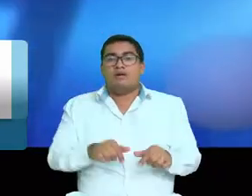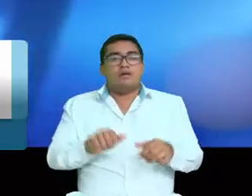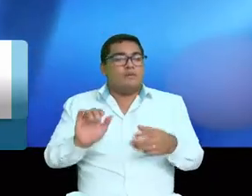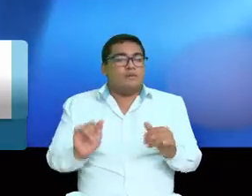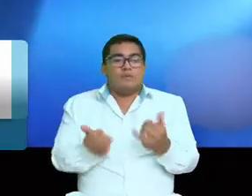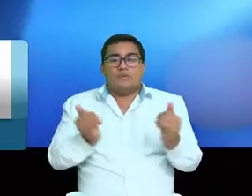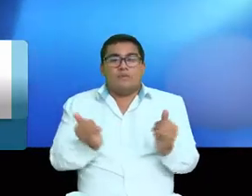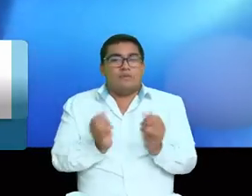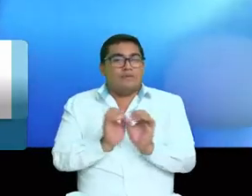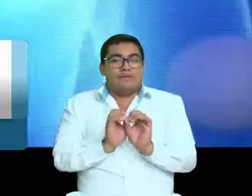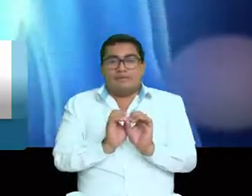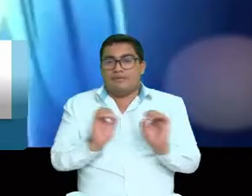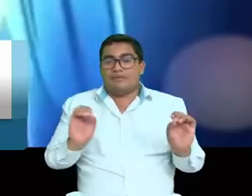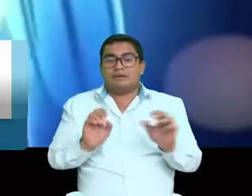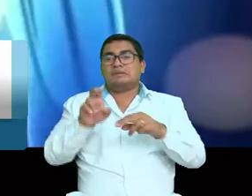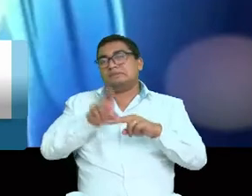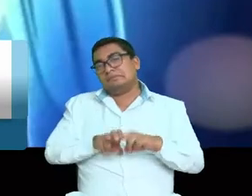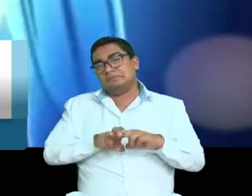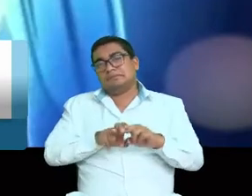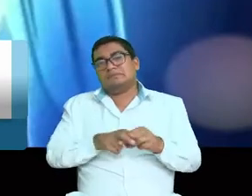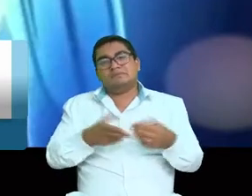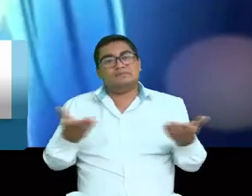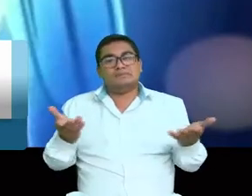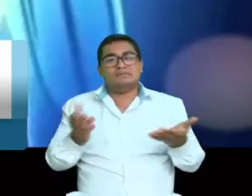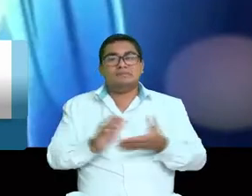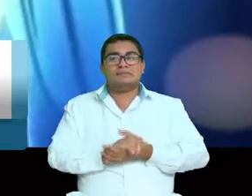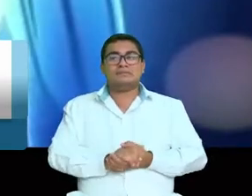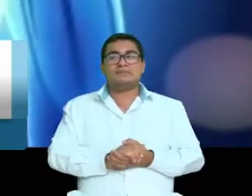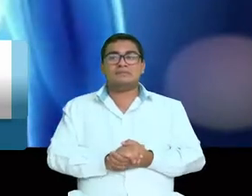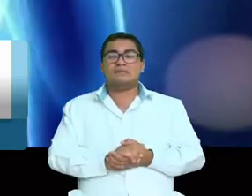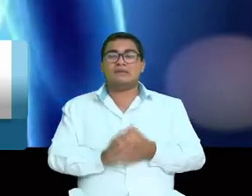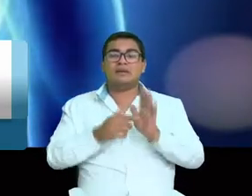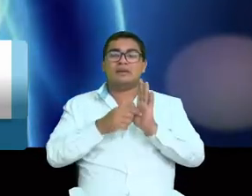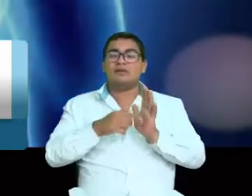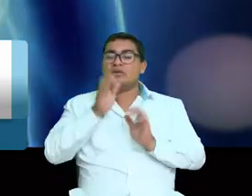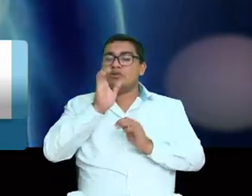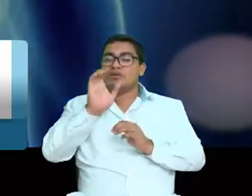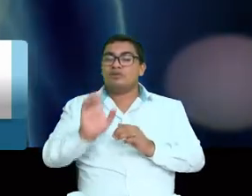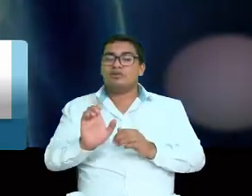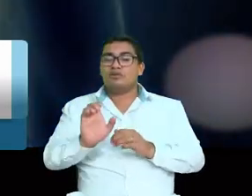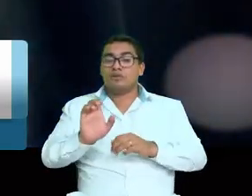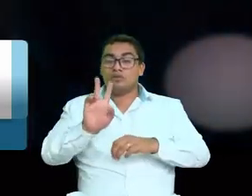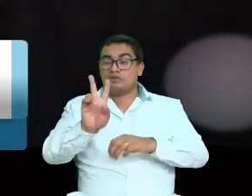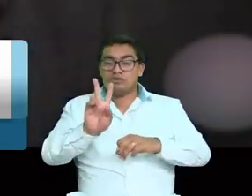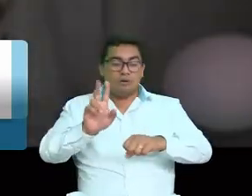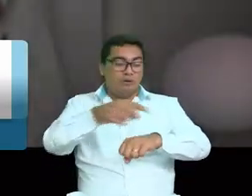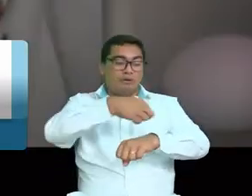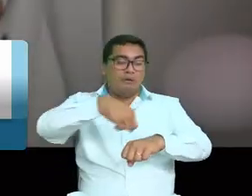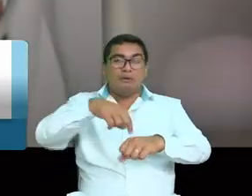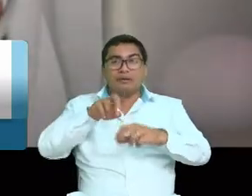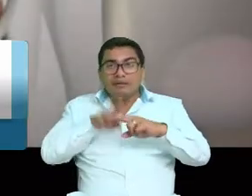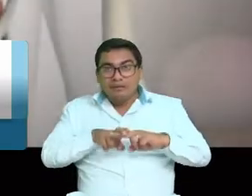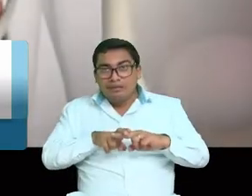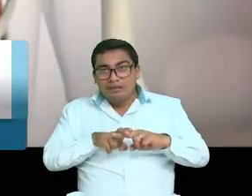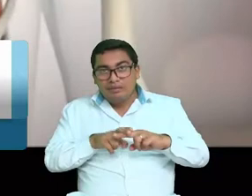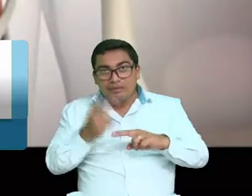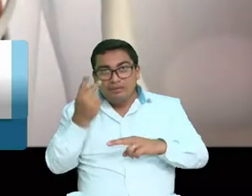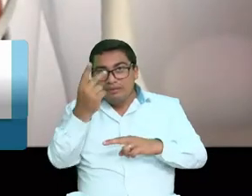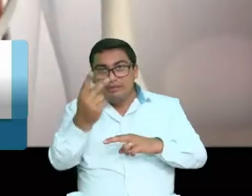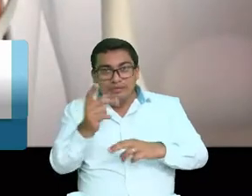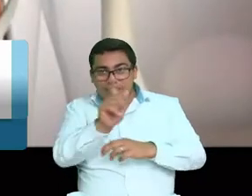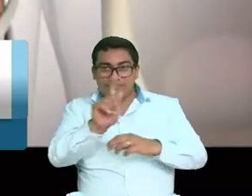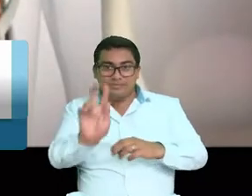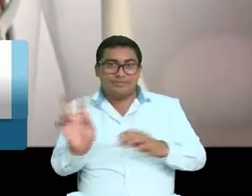están sentados? Sí. No debería de pasar más de 2 horas un niño en la televisión. Recomendación a la... Sí, no debería de pasar más de